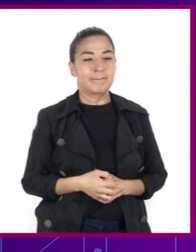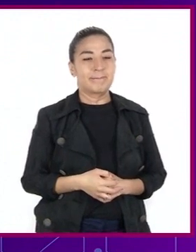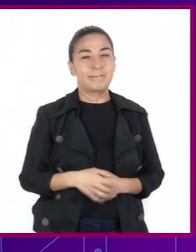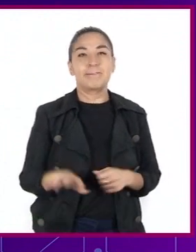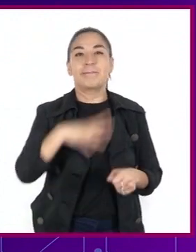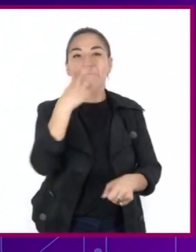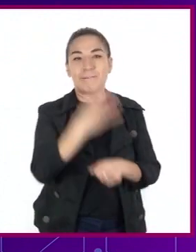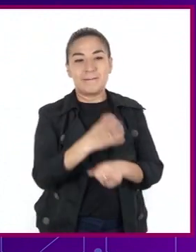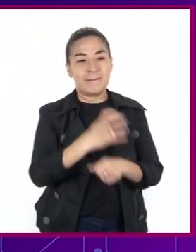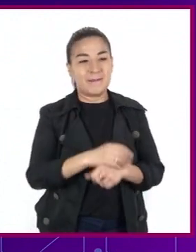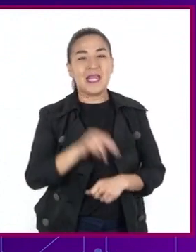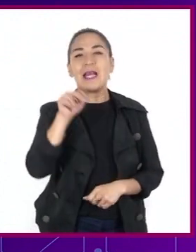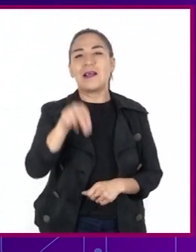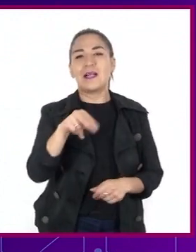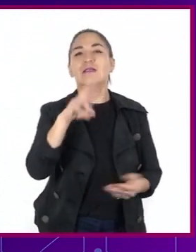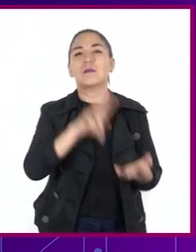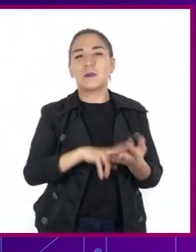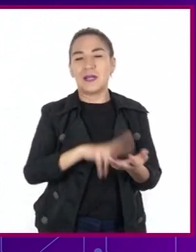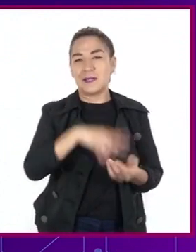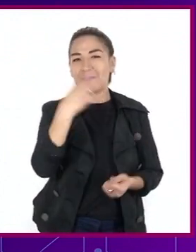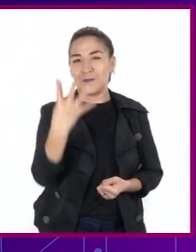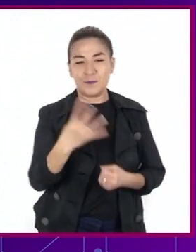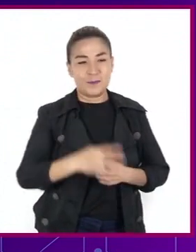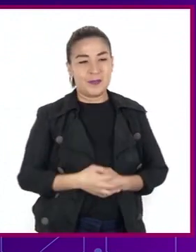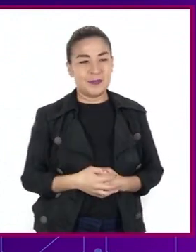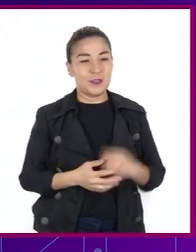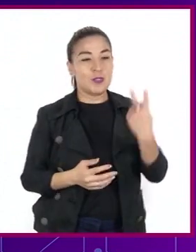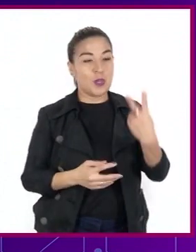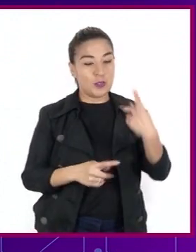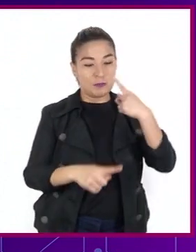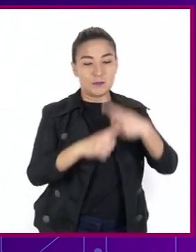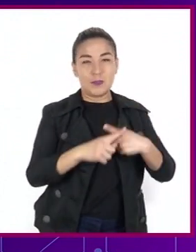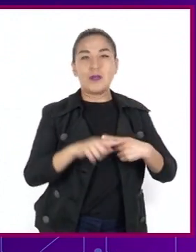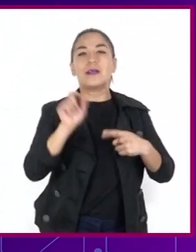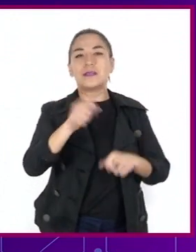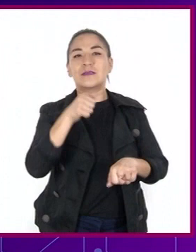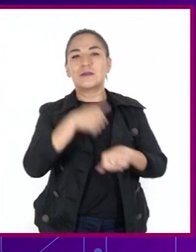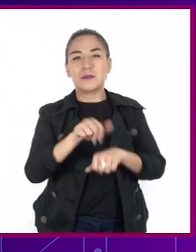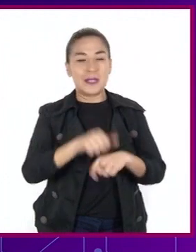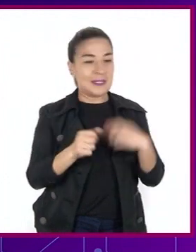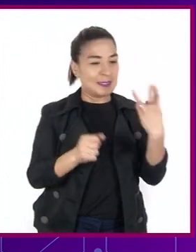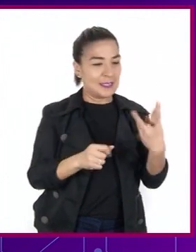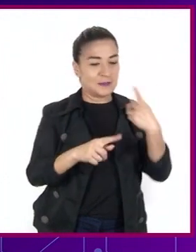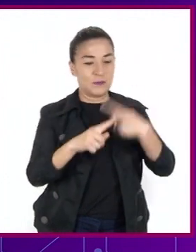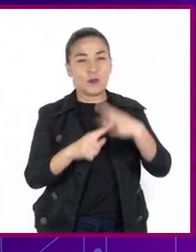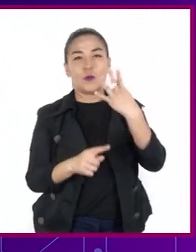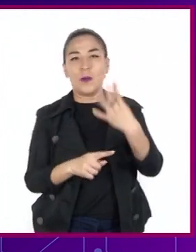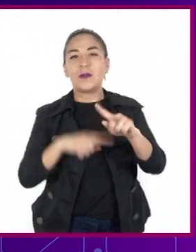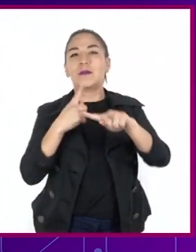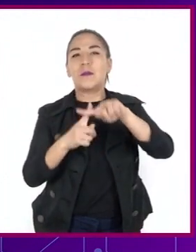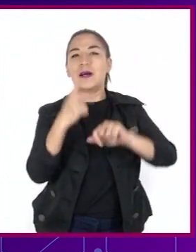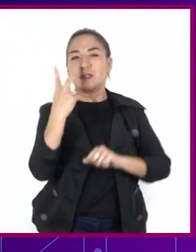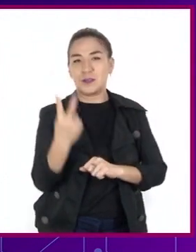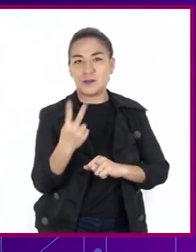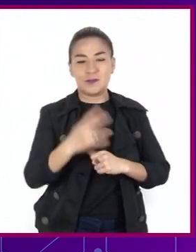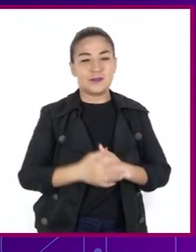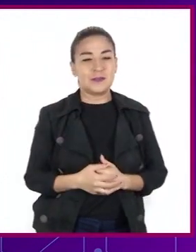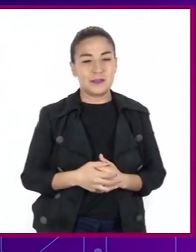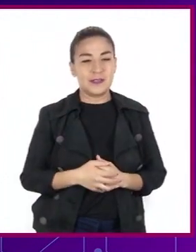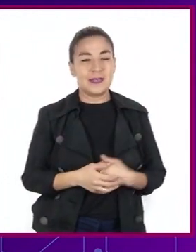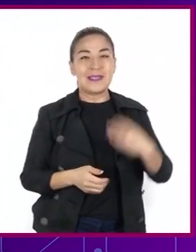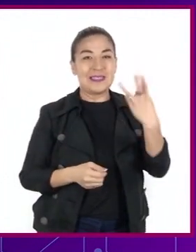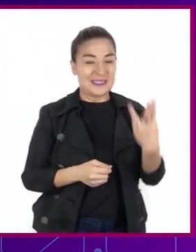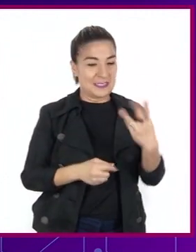4. En este caso, 2 va a multiplicar a la suma del producto de 3 por 4 más 2. Como 3